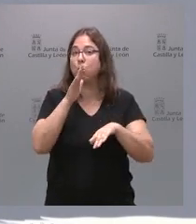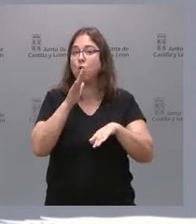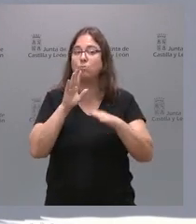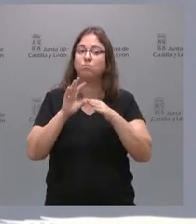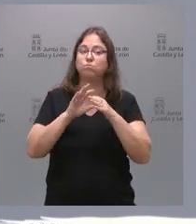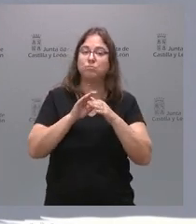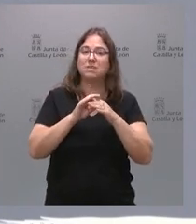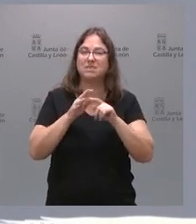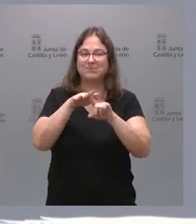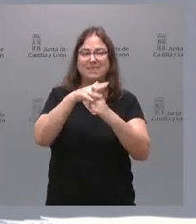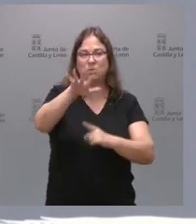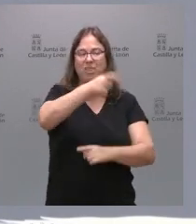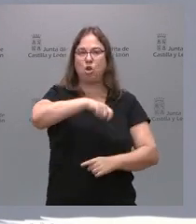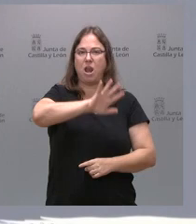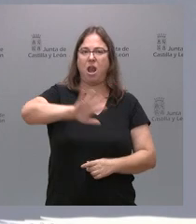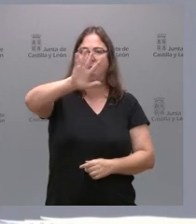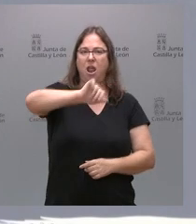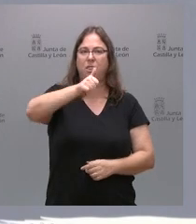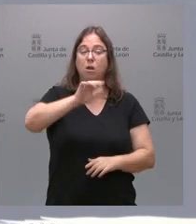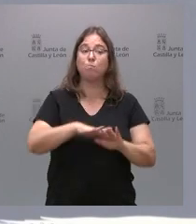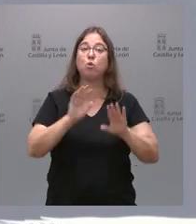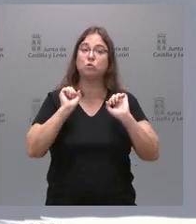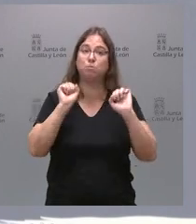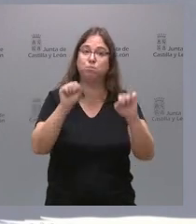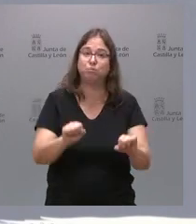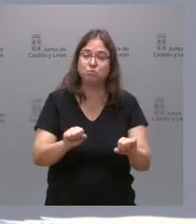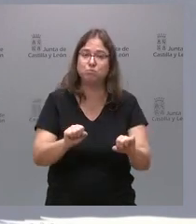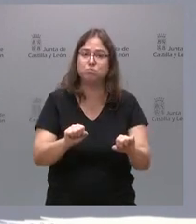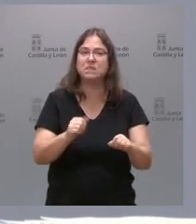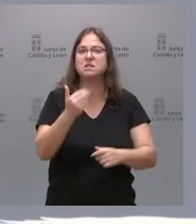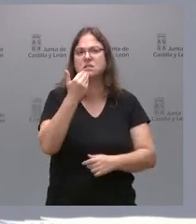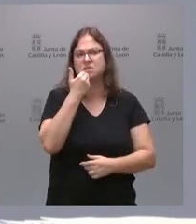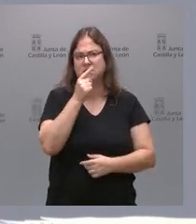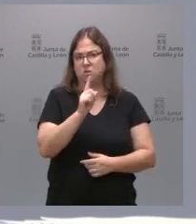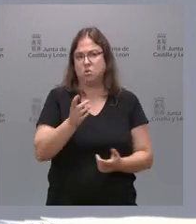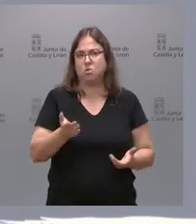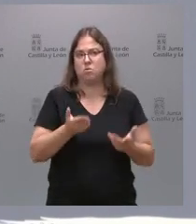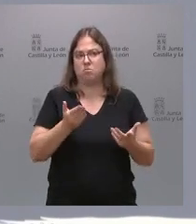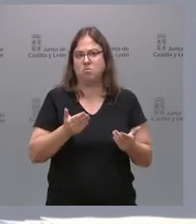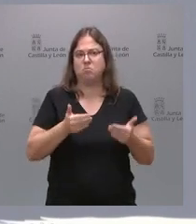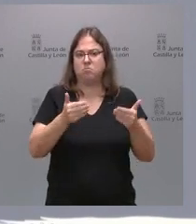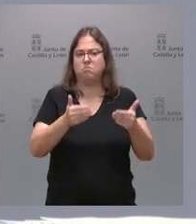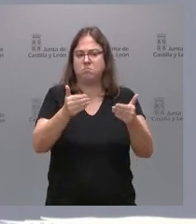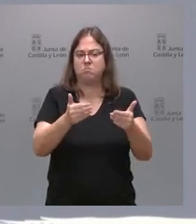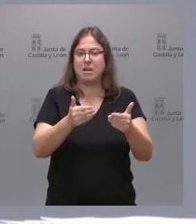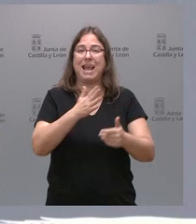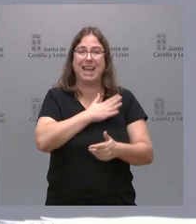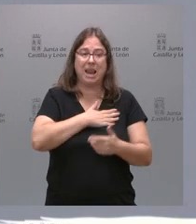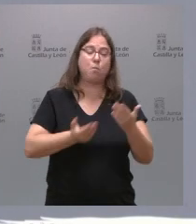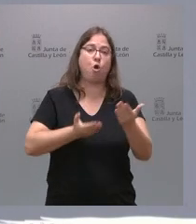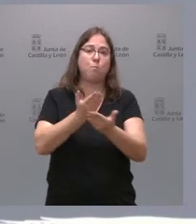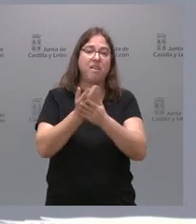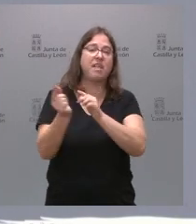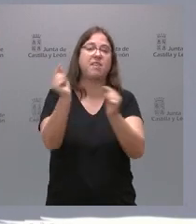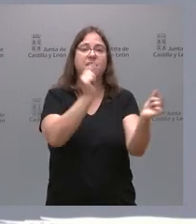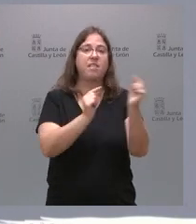la coyuntura nacional es esa demora porque si no tener tener el planteamiento de vamos a pedir el